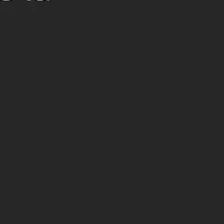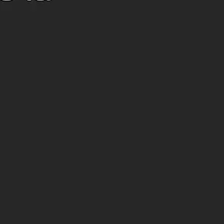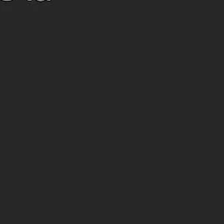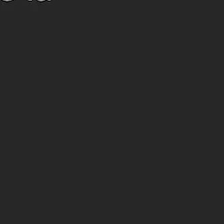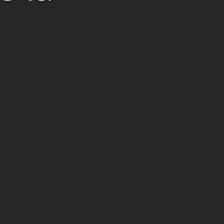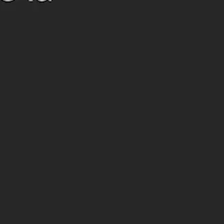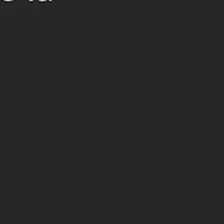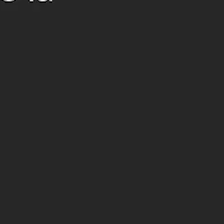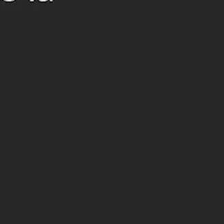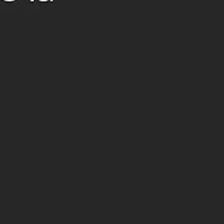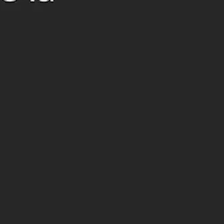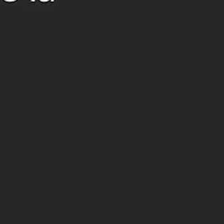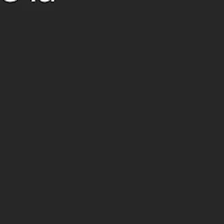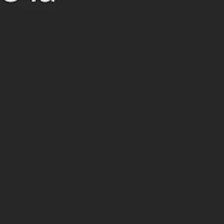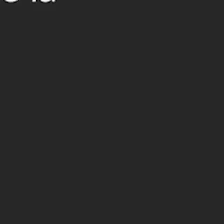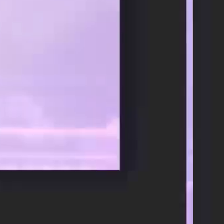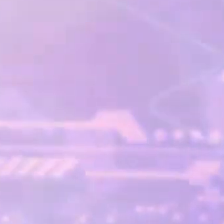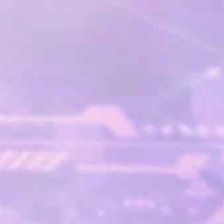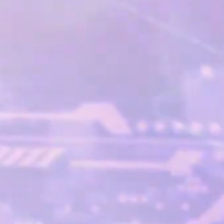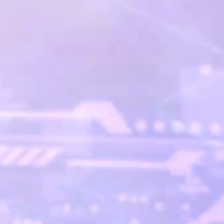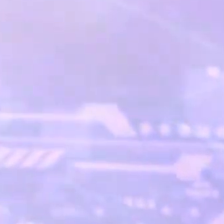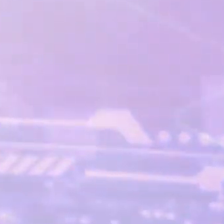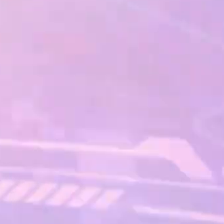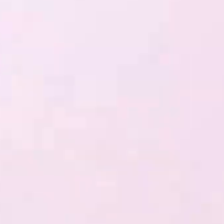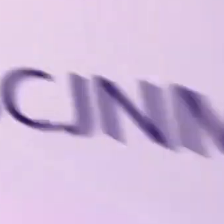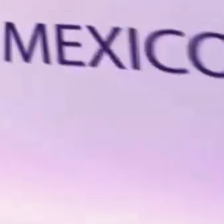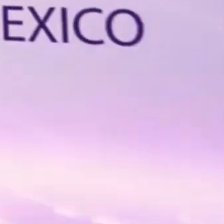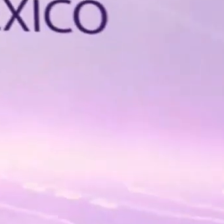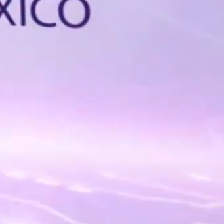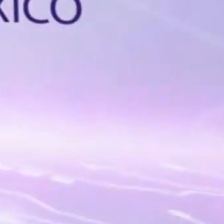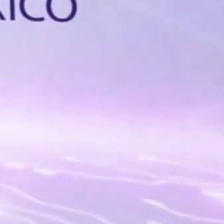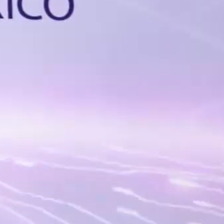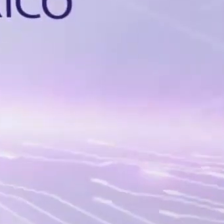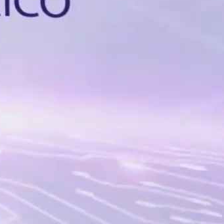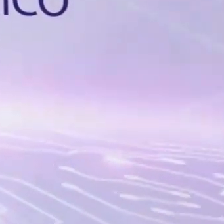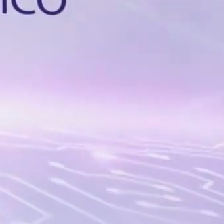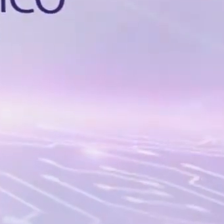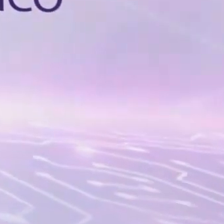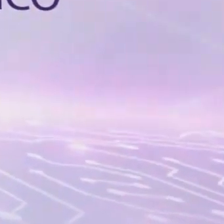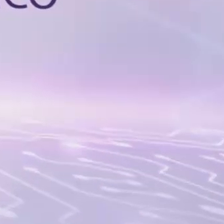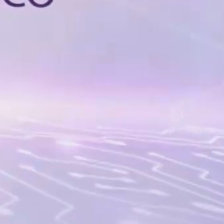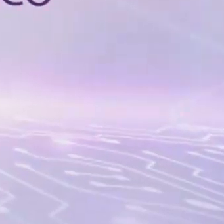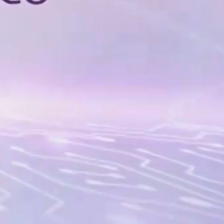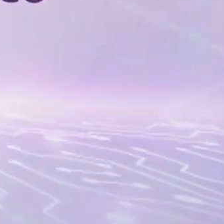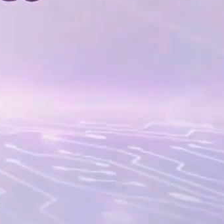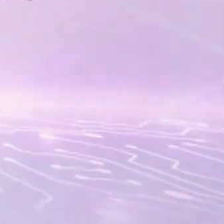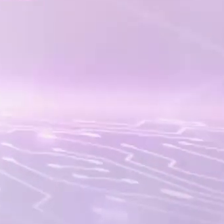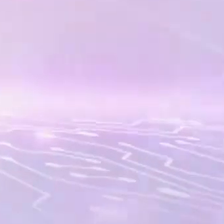Suprema Corte, el poder de la justicia.